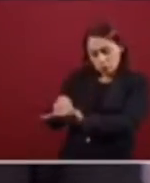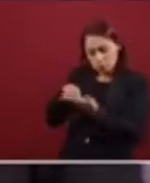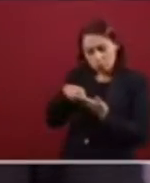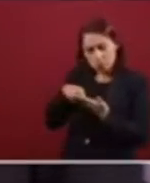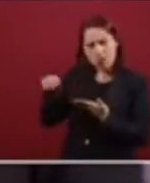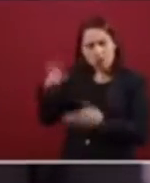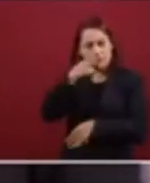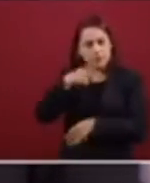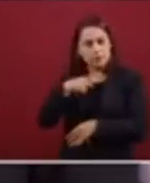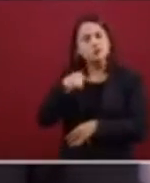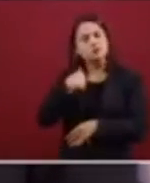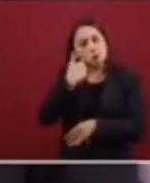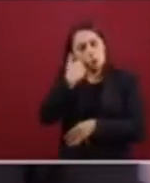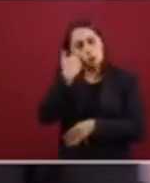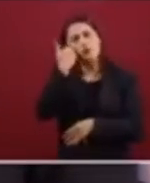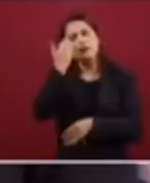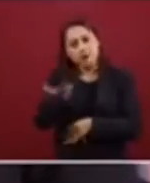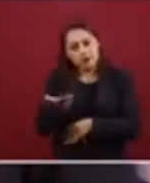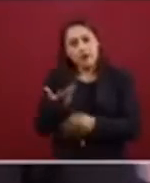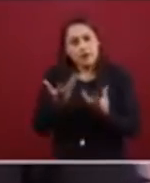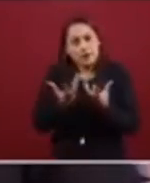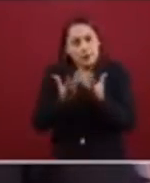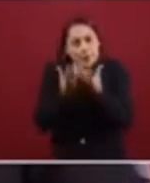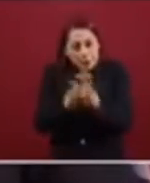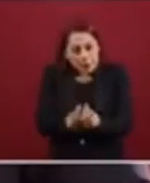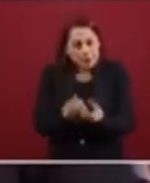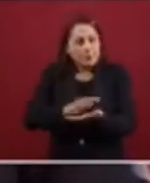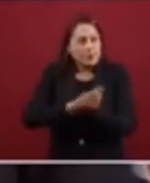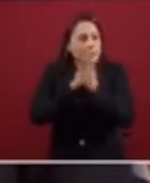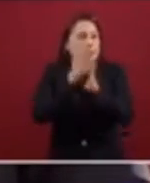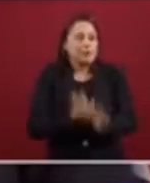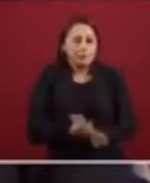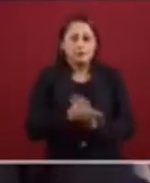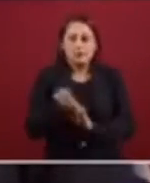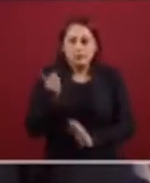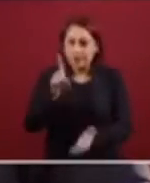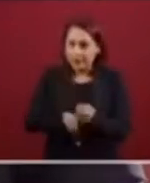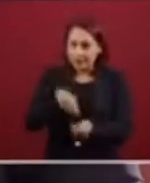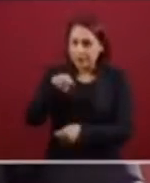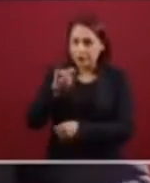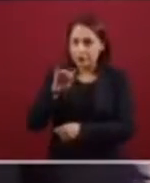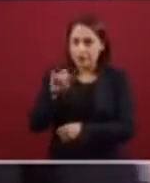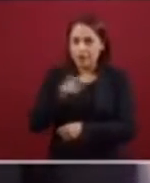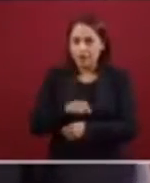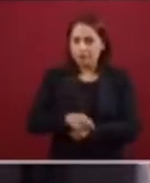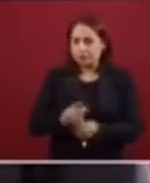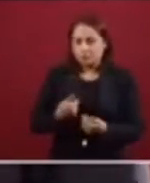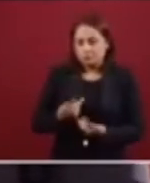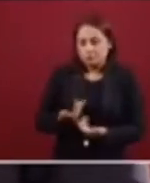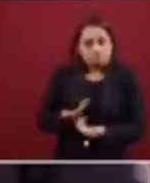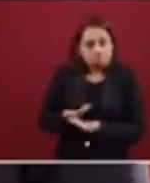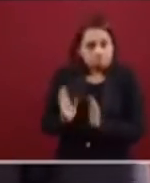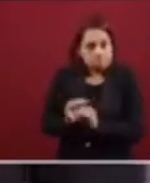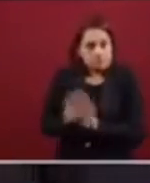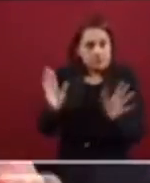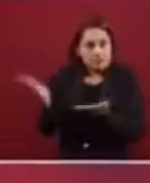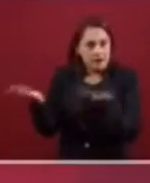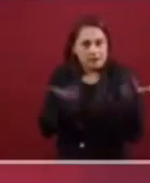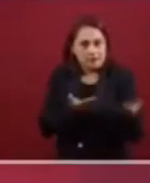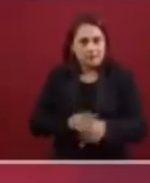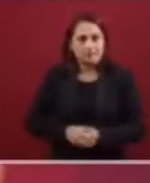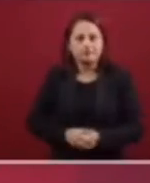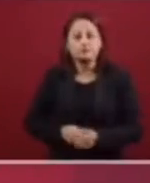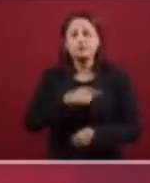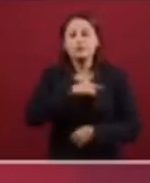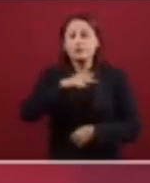gustaría compartir, vivir este momento histórico de transformación de la agencia de noticias y pues bienvenido sea. Nosotros vamos a